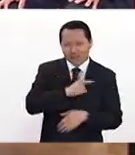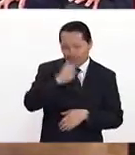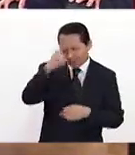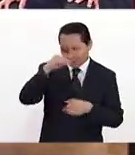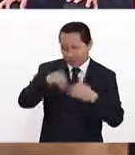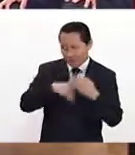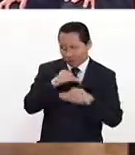Gracias.